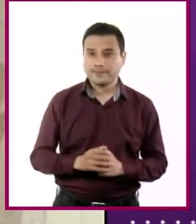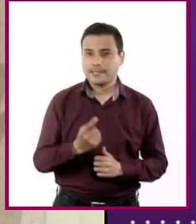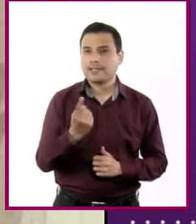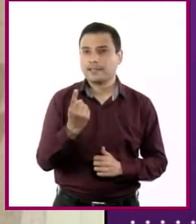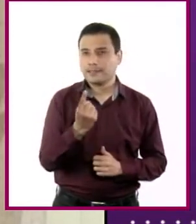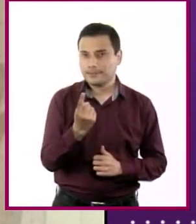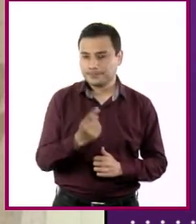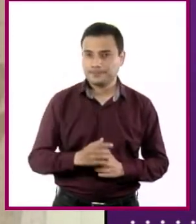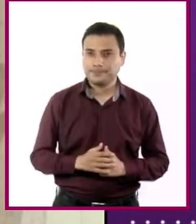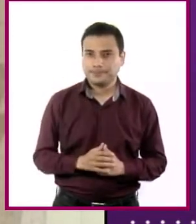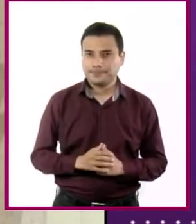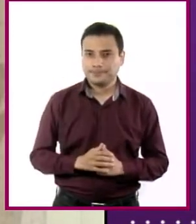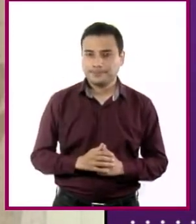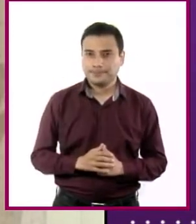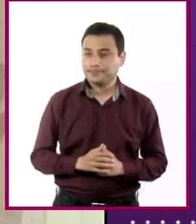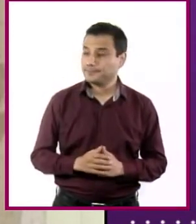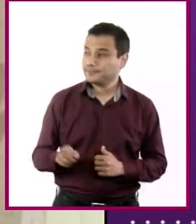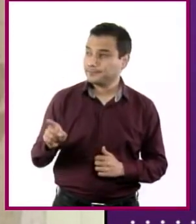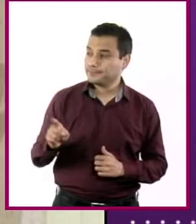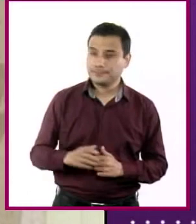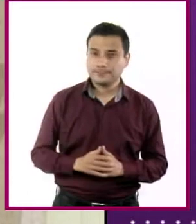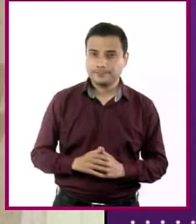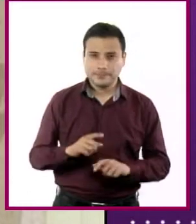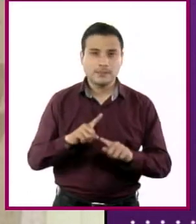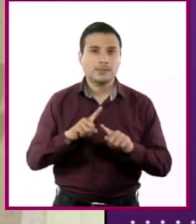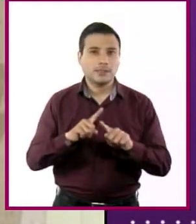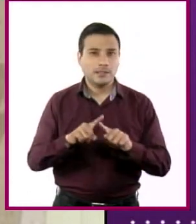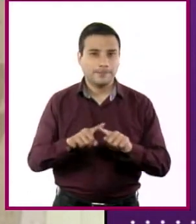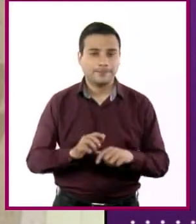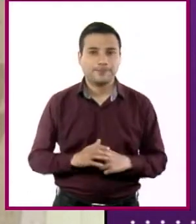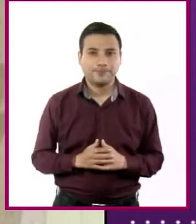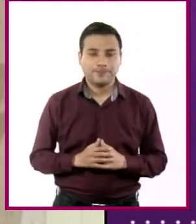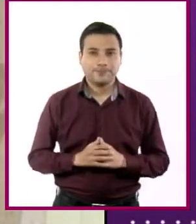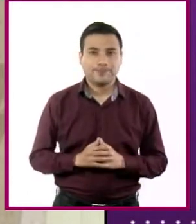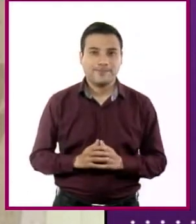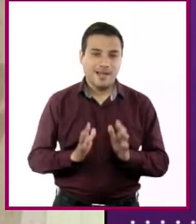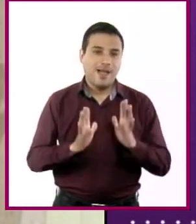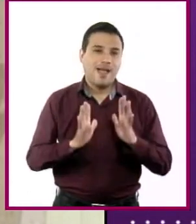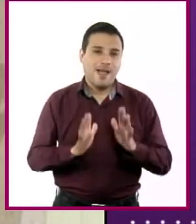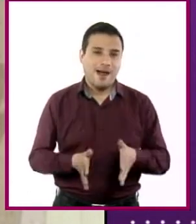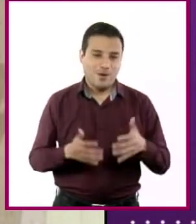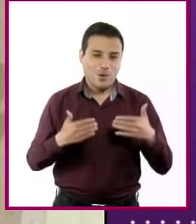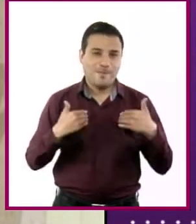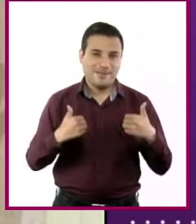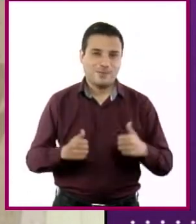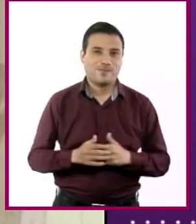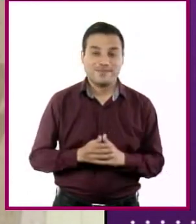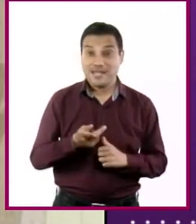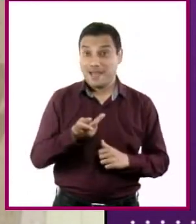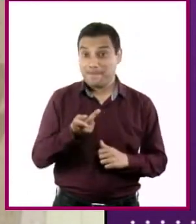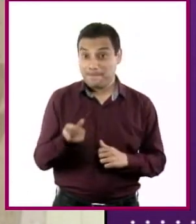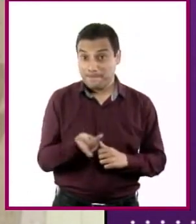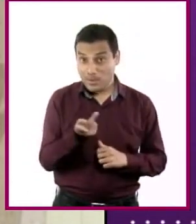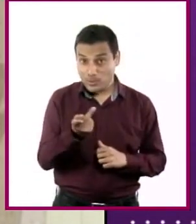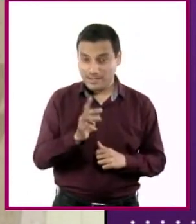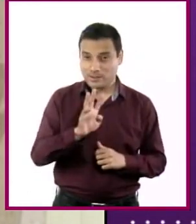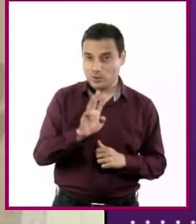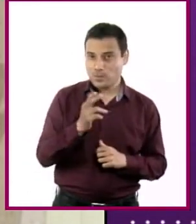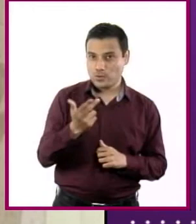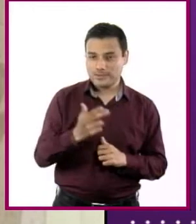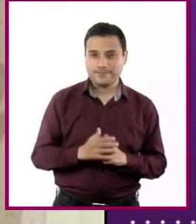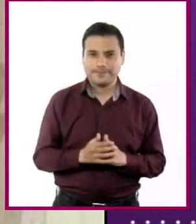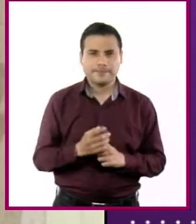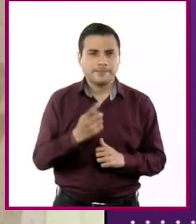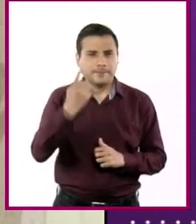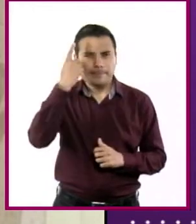qué. Y who significa quién. Ya sabemos que las WH question words nos sirven para obtener